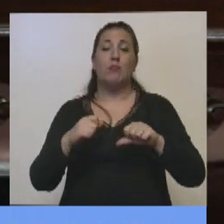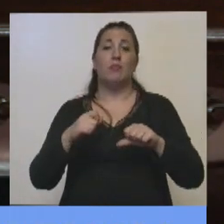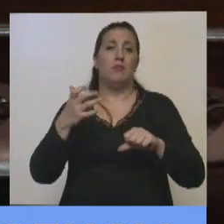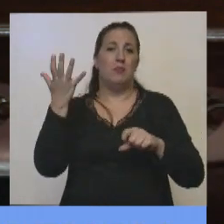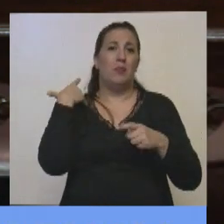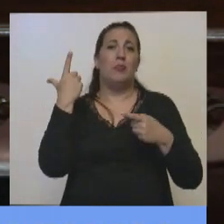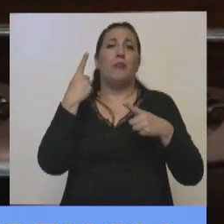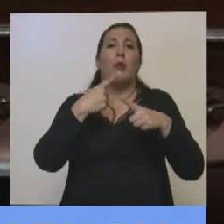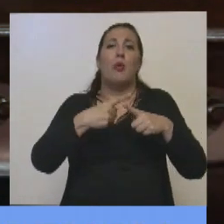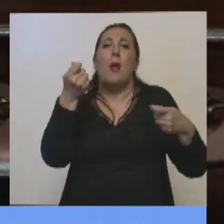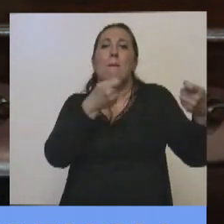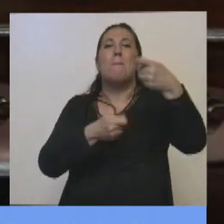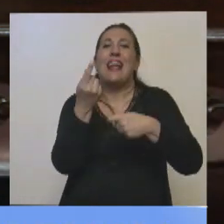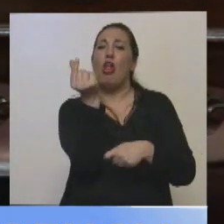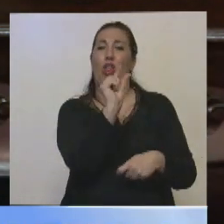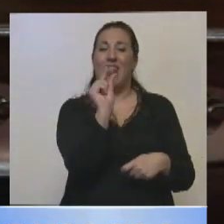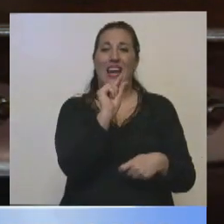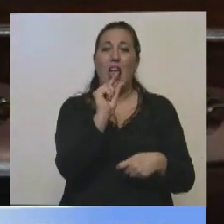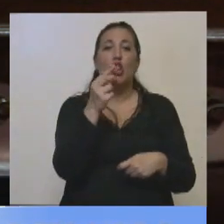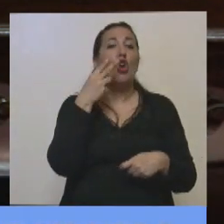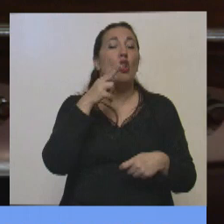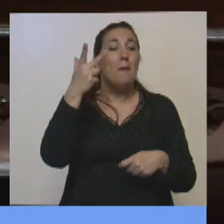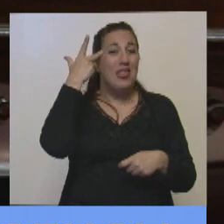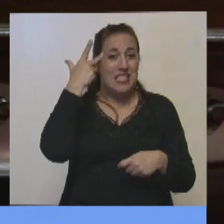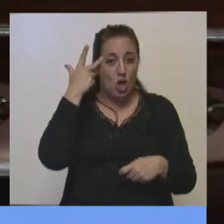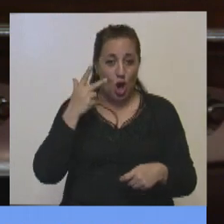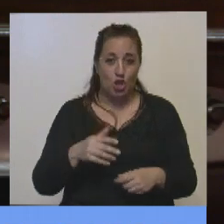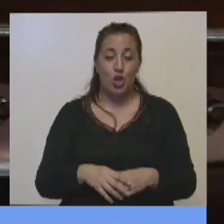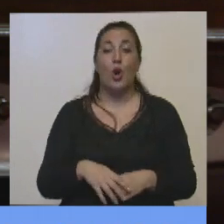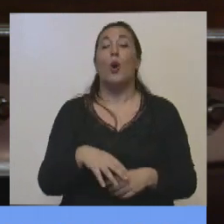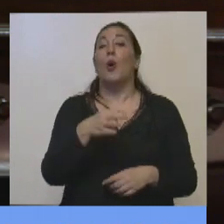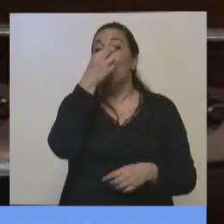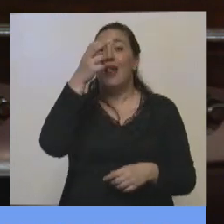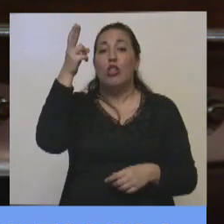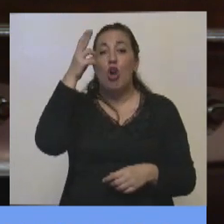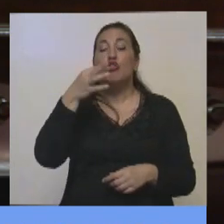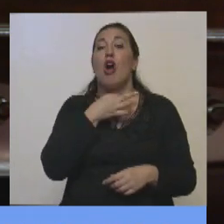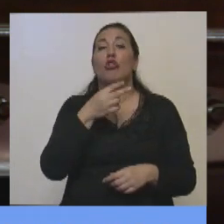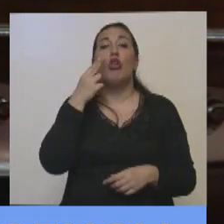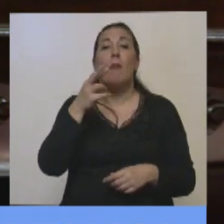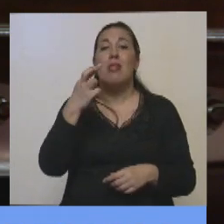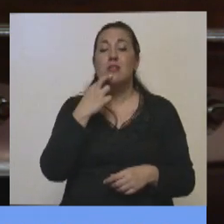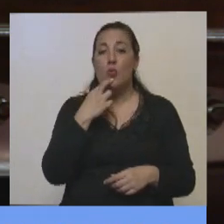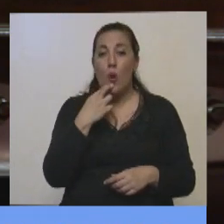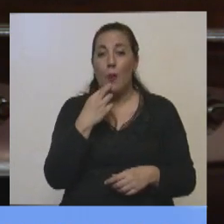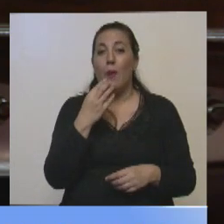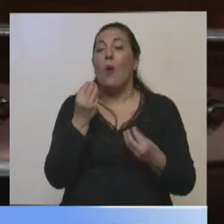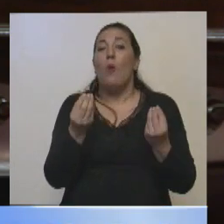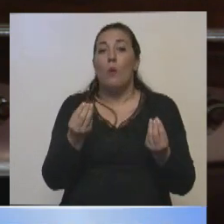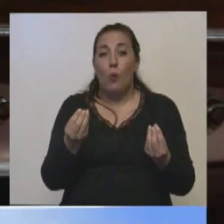salido del mercado del crédito ya en el 18 en 28 de agosto del 2019 cuando